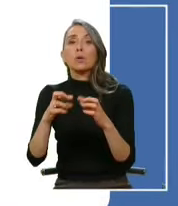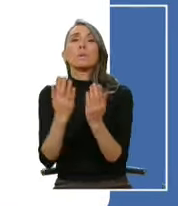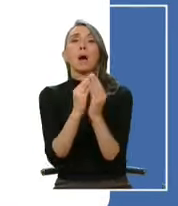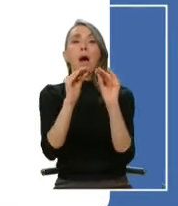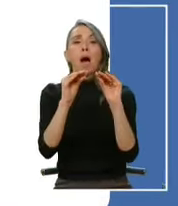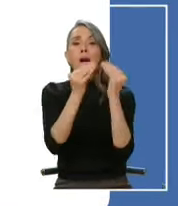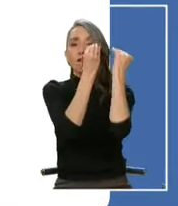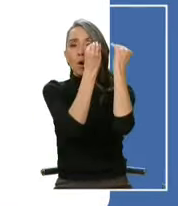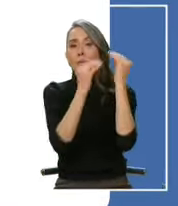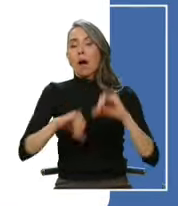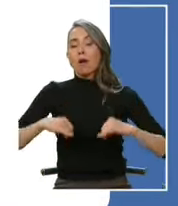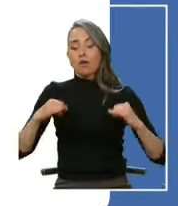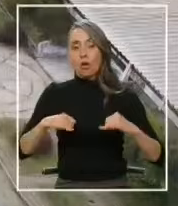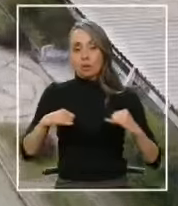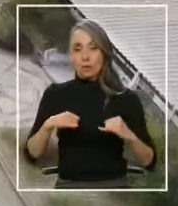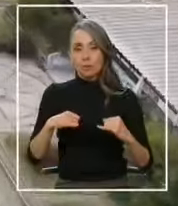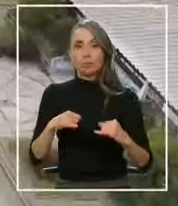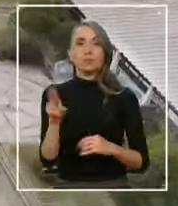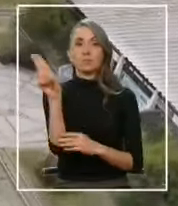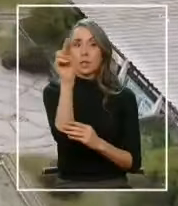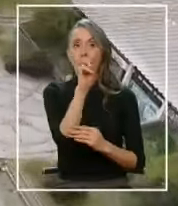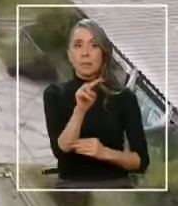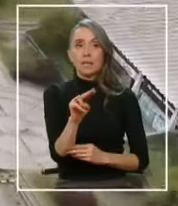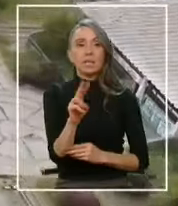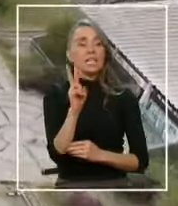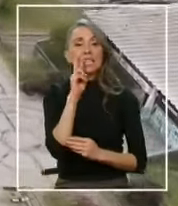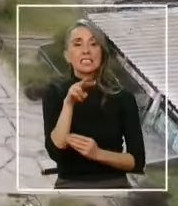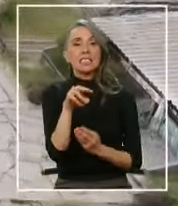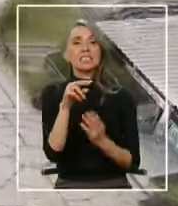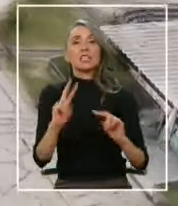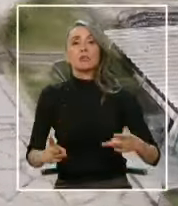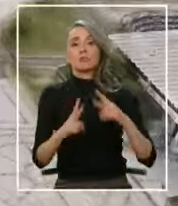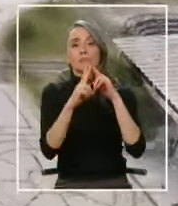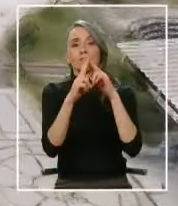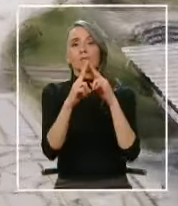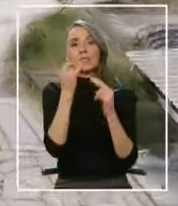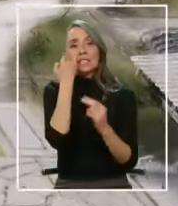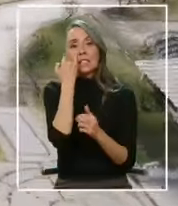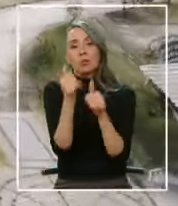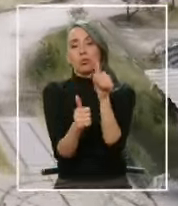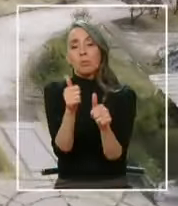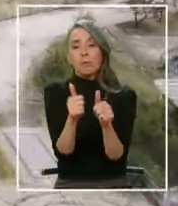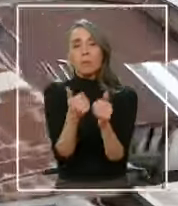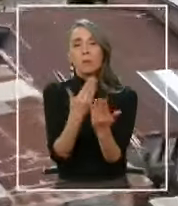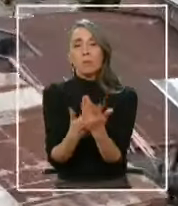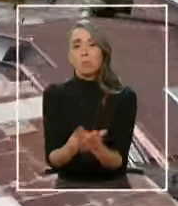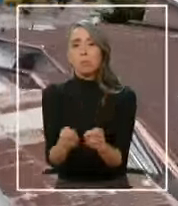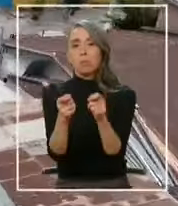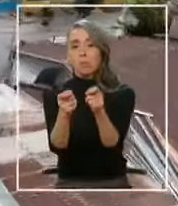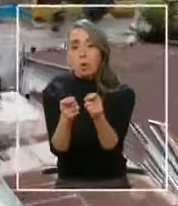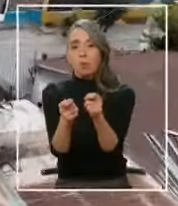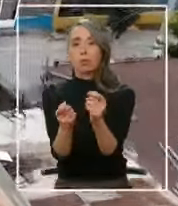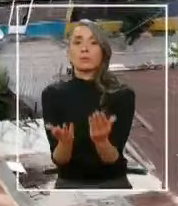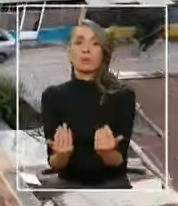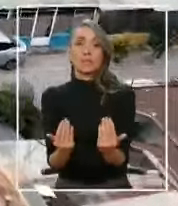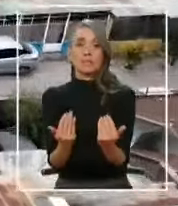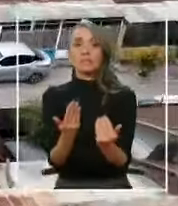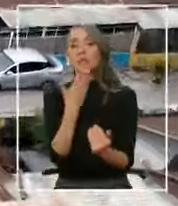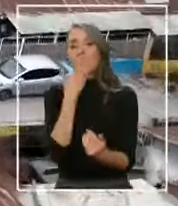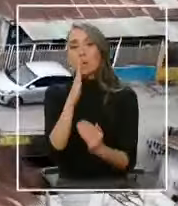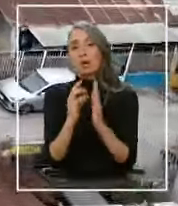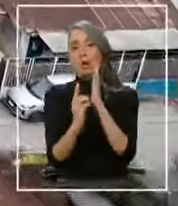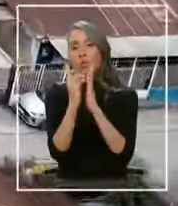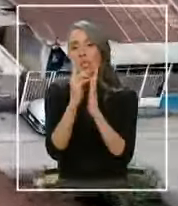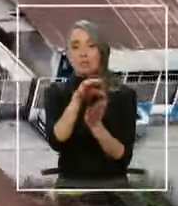formación de jóvenes. Por el momento, La Pintana queda sin instituto profesional, pero la propuesta puso sobre el tapete la necesidad de mejorar